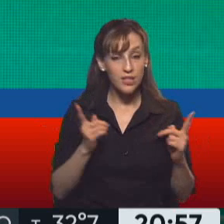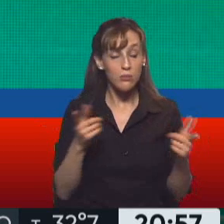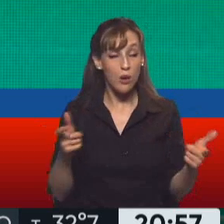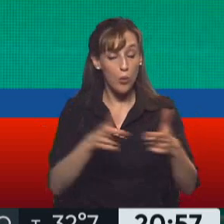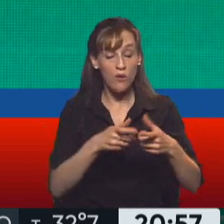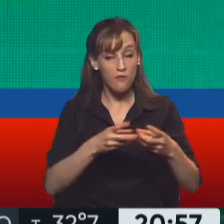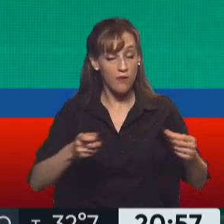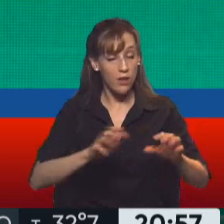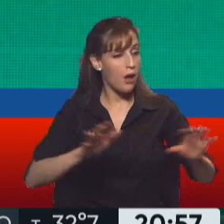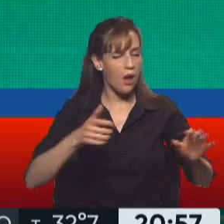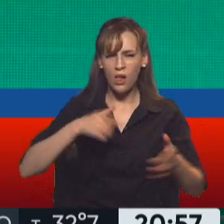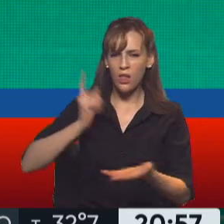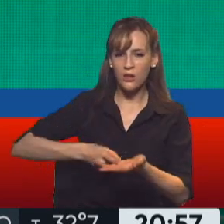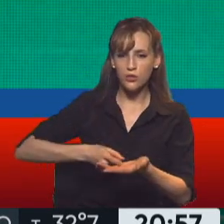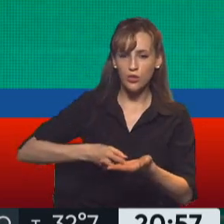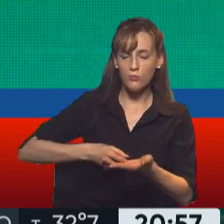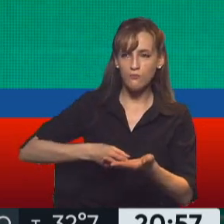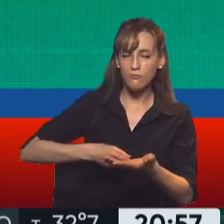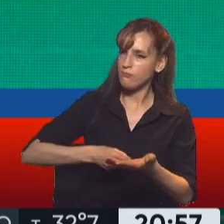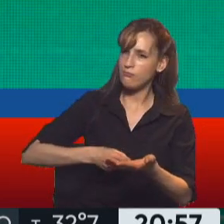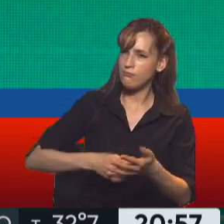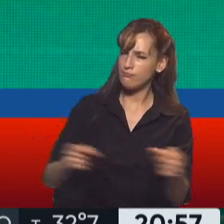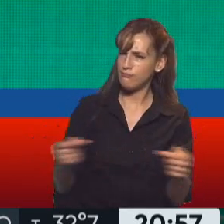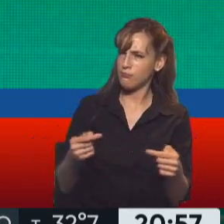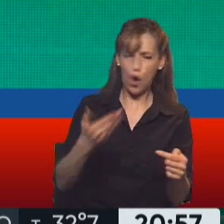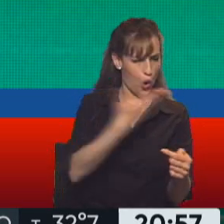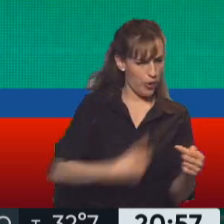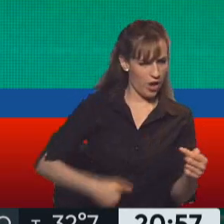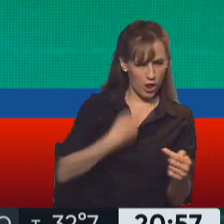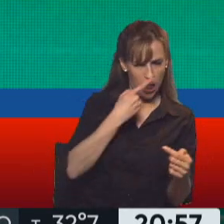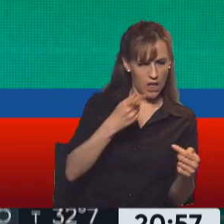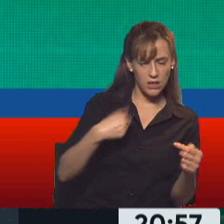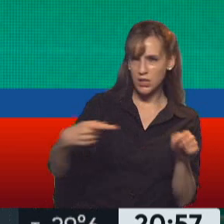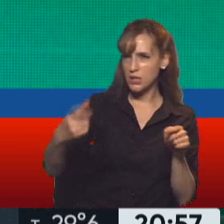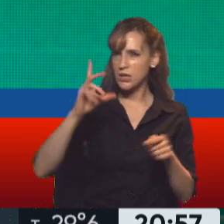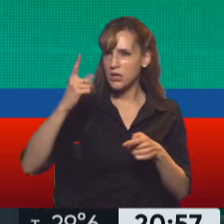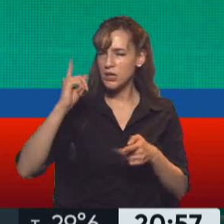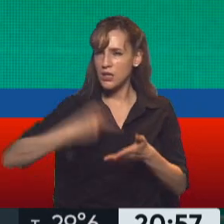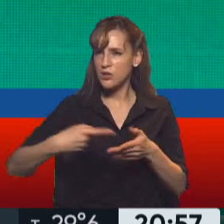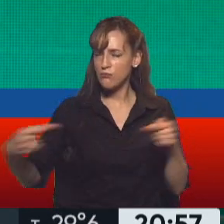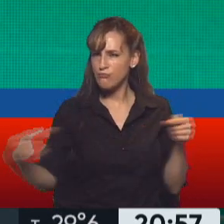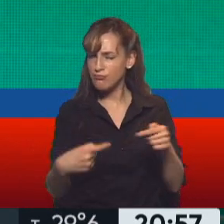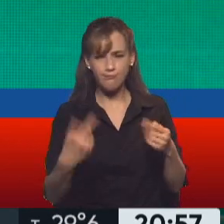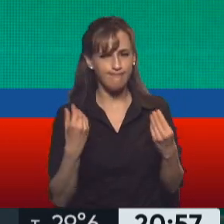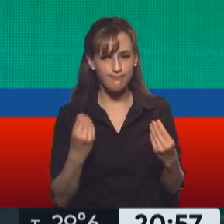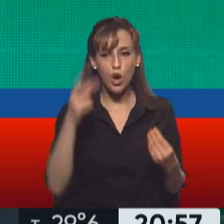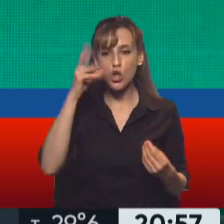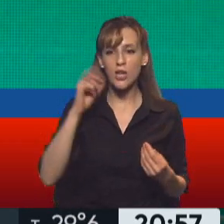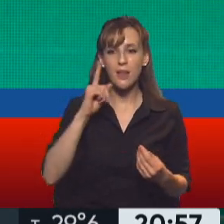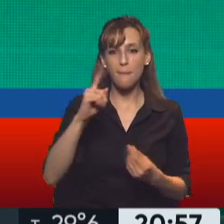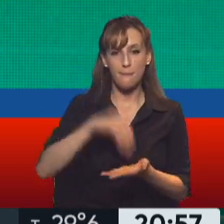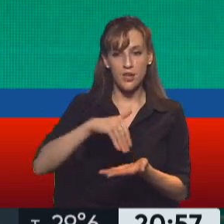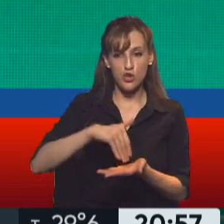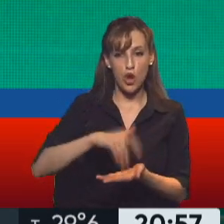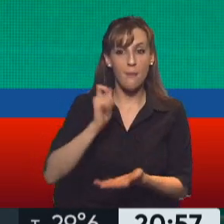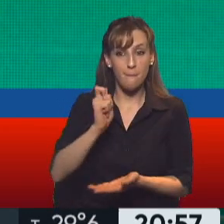aparece un fallo que es contrario, si se quiere, contrario a los intereses del gobierno nacional, que tiene que devolverle 80 mil millones de pesos a una provincia, en este